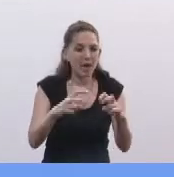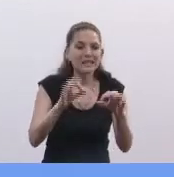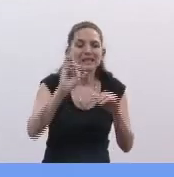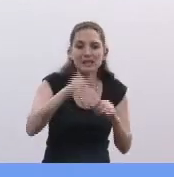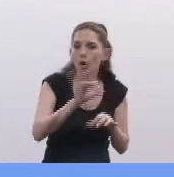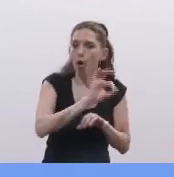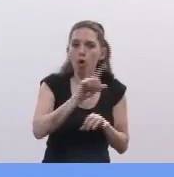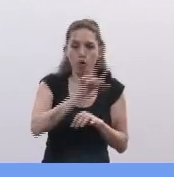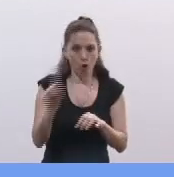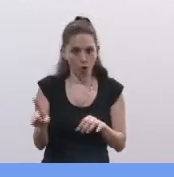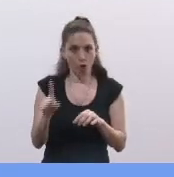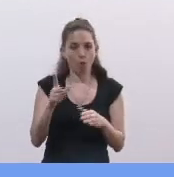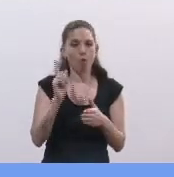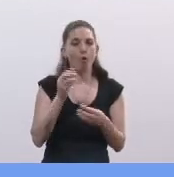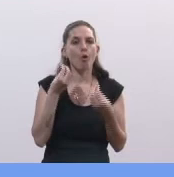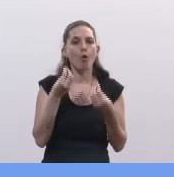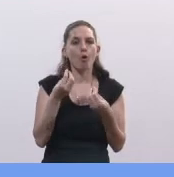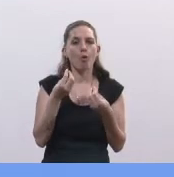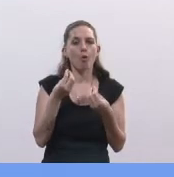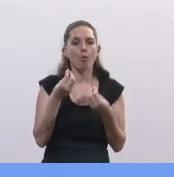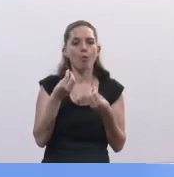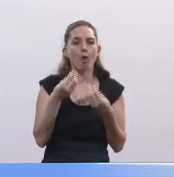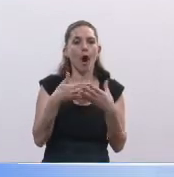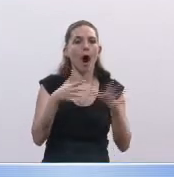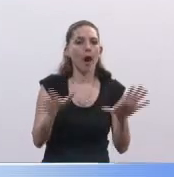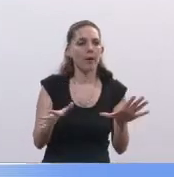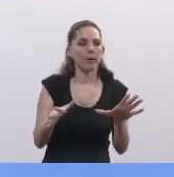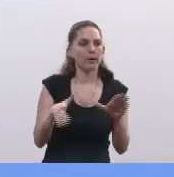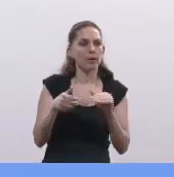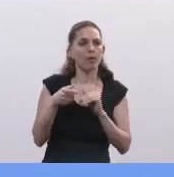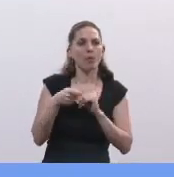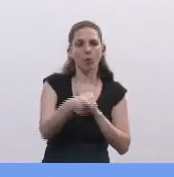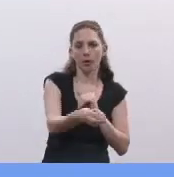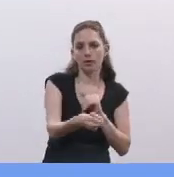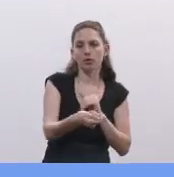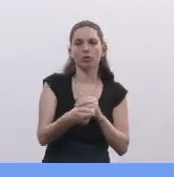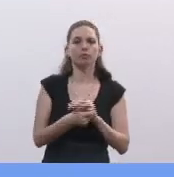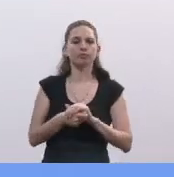no el enjuiciamiento o abrir un enjuiciamiento de un integrante del Ministerio Público.